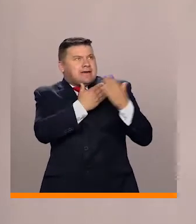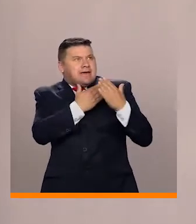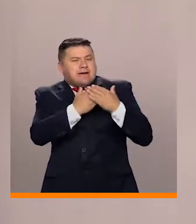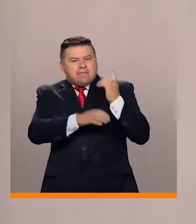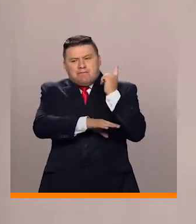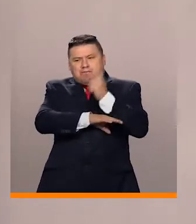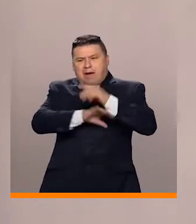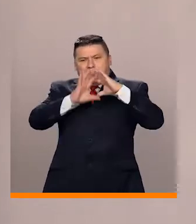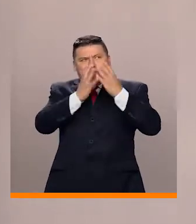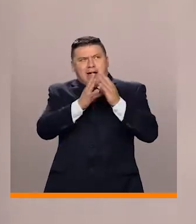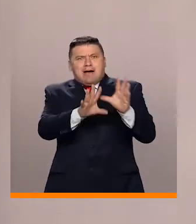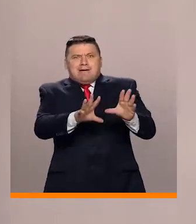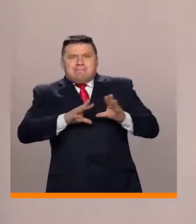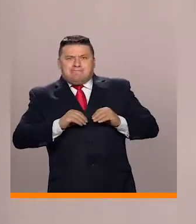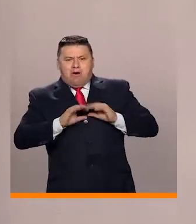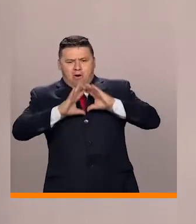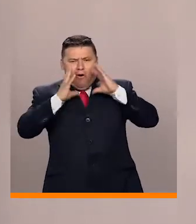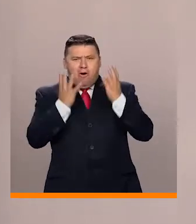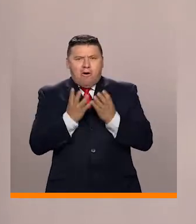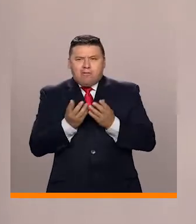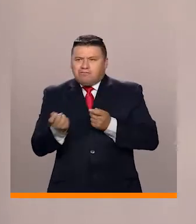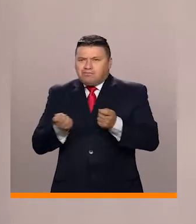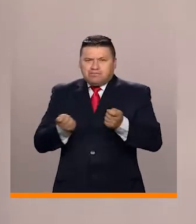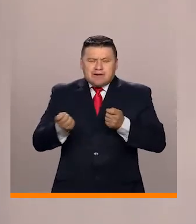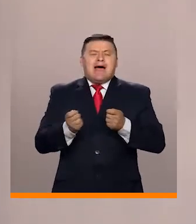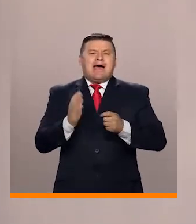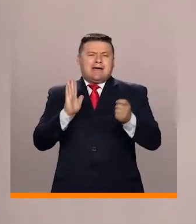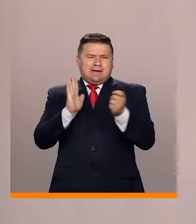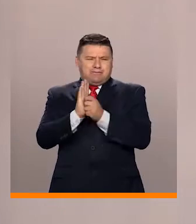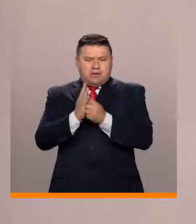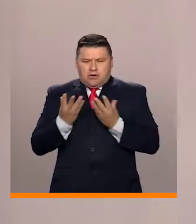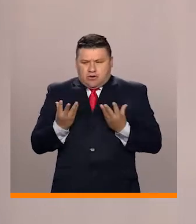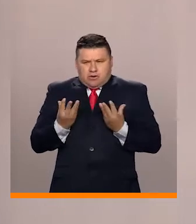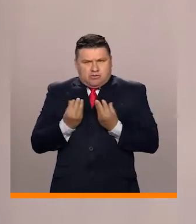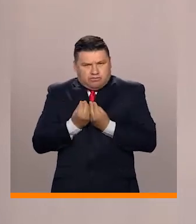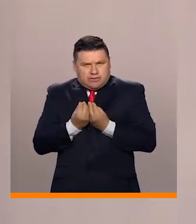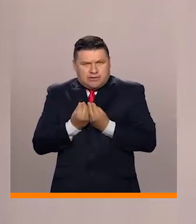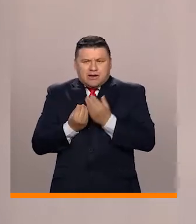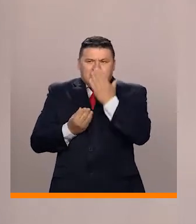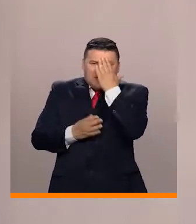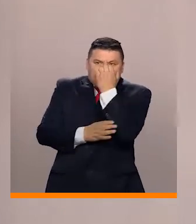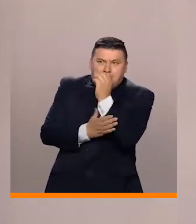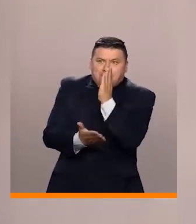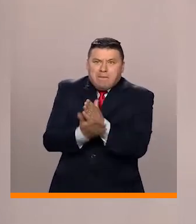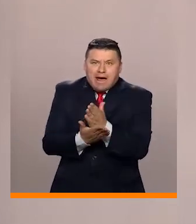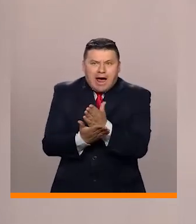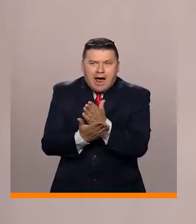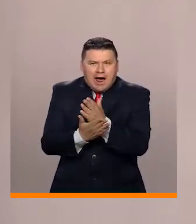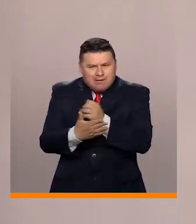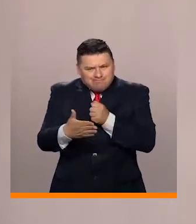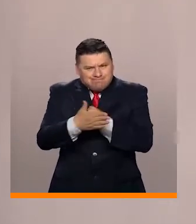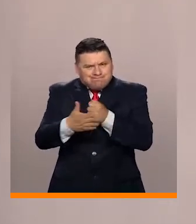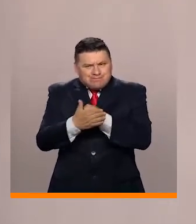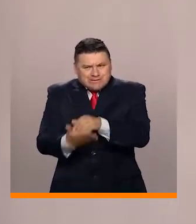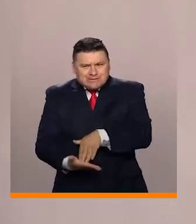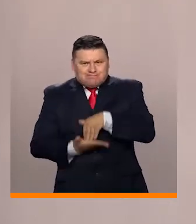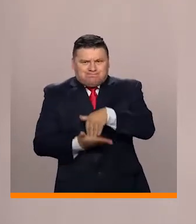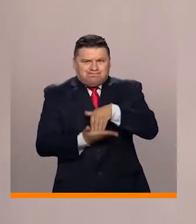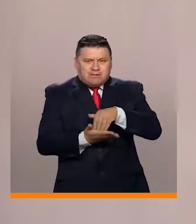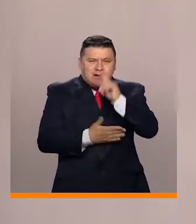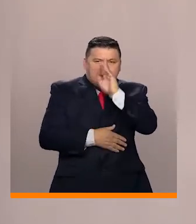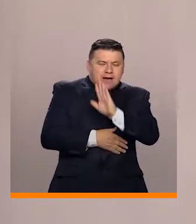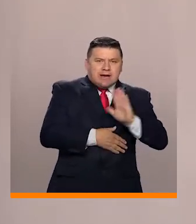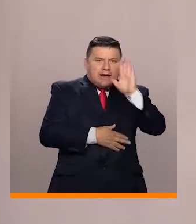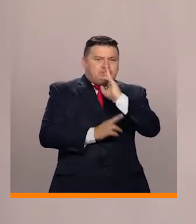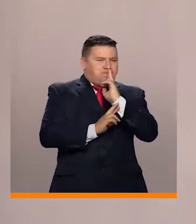internacional, con el secretario general de Naciones Unidas, se estableció el equipo de gestión de crisis para reforzar los